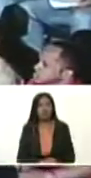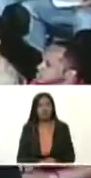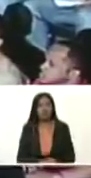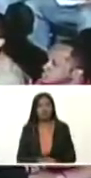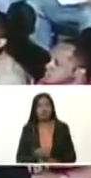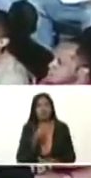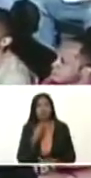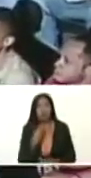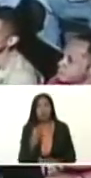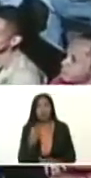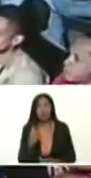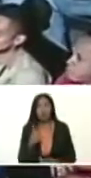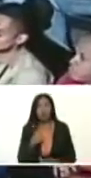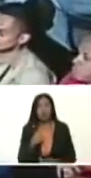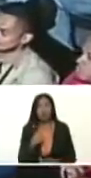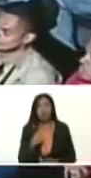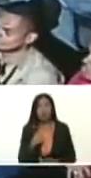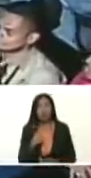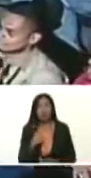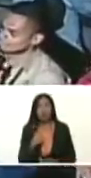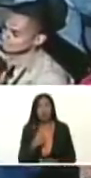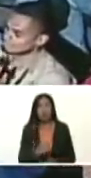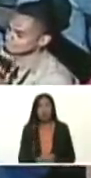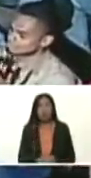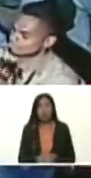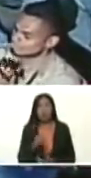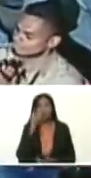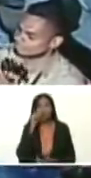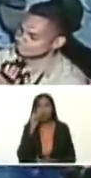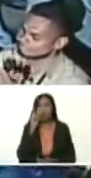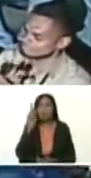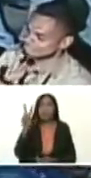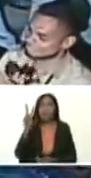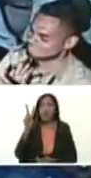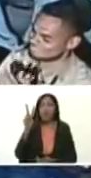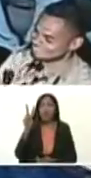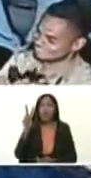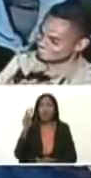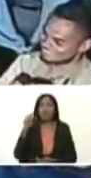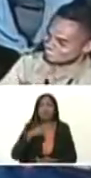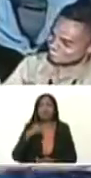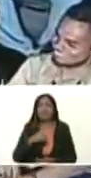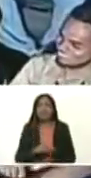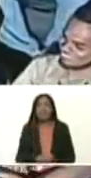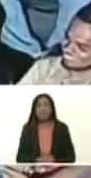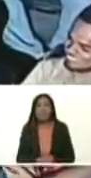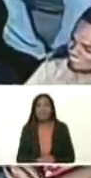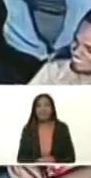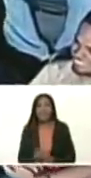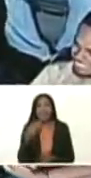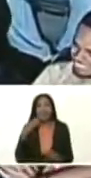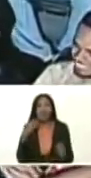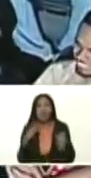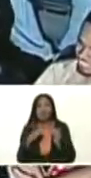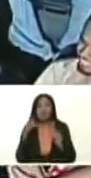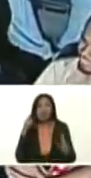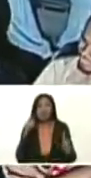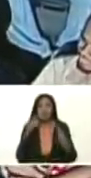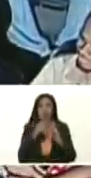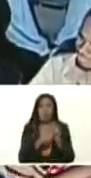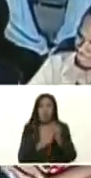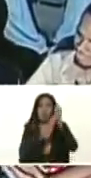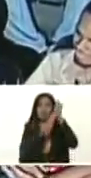Bueno, uno de esos, Johnny Hernández. Johnny, te veo desde aquí. Sí, ese nos está orientando en la formación en los